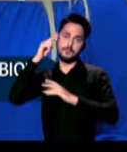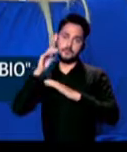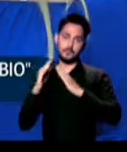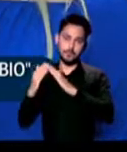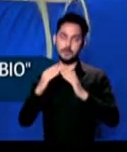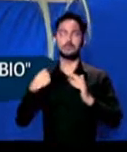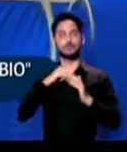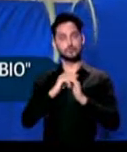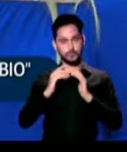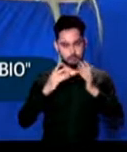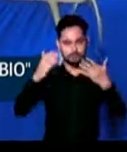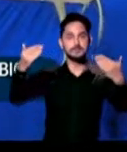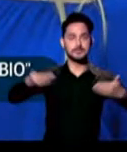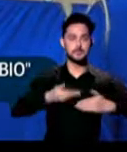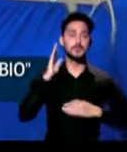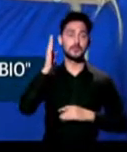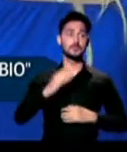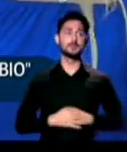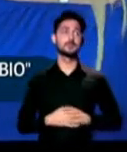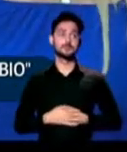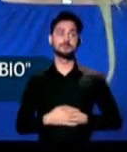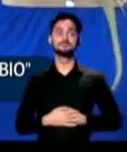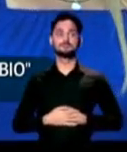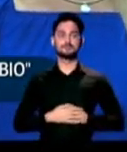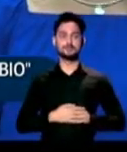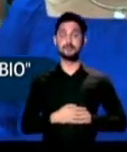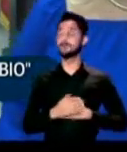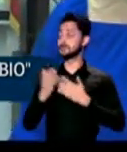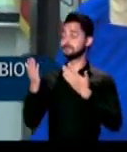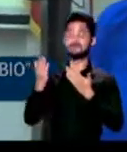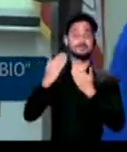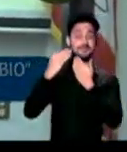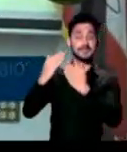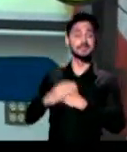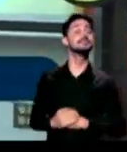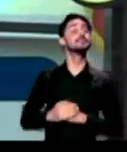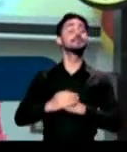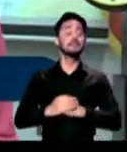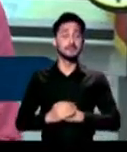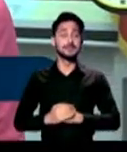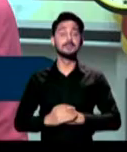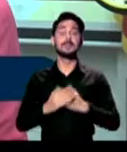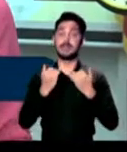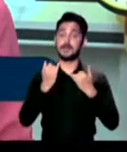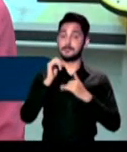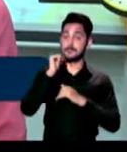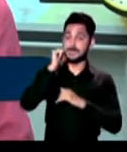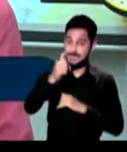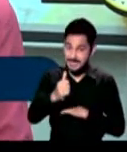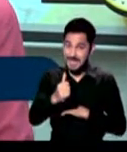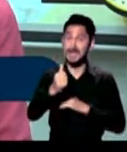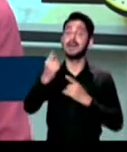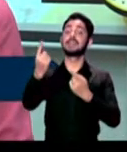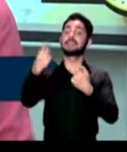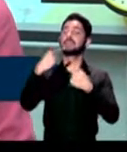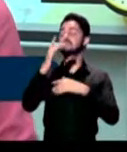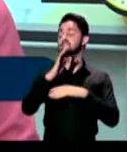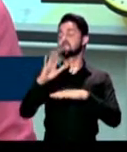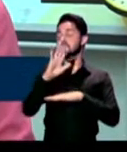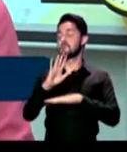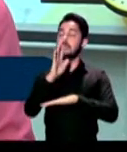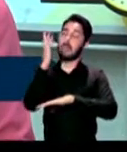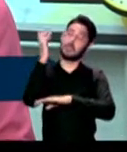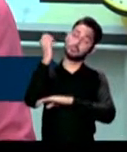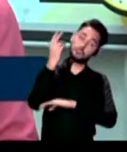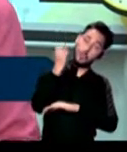estaremos recibiéndolo. Muchas gracias. Hasta luego. Bien, amigos, esa es la información que tenemos. Mañana la novena boricua llegará alrededor del mediodía al Aeropuerto